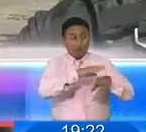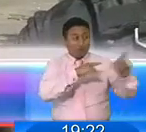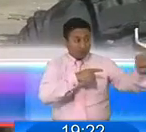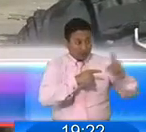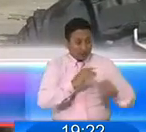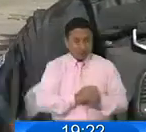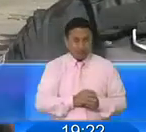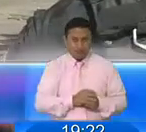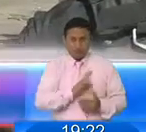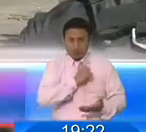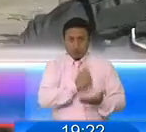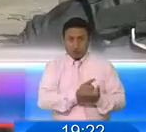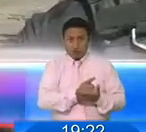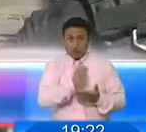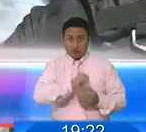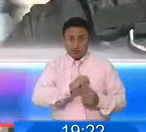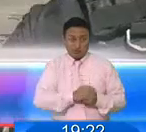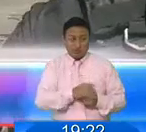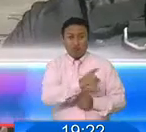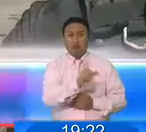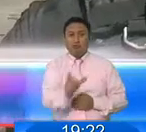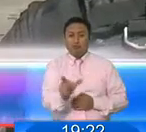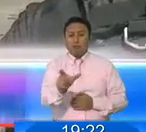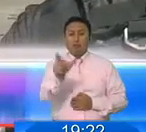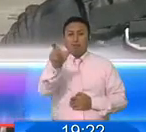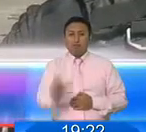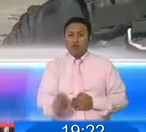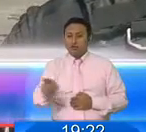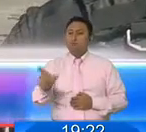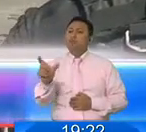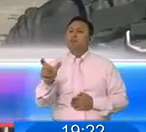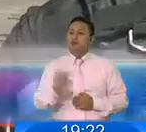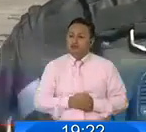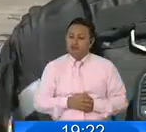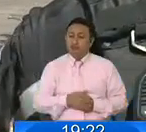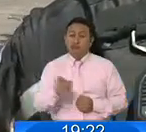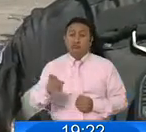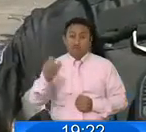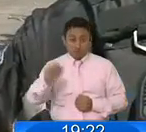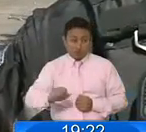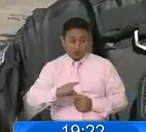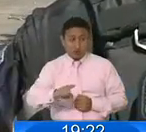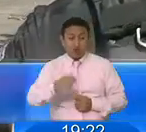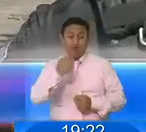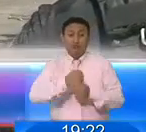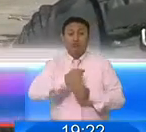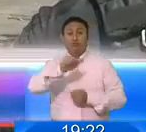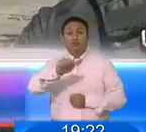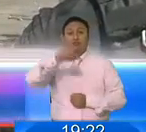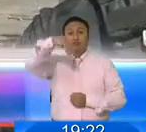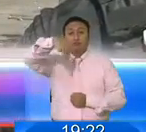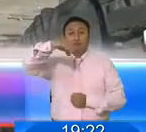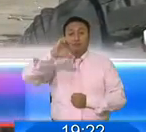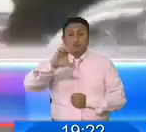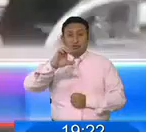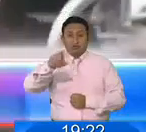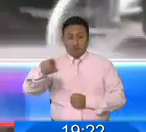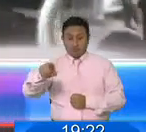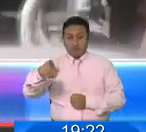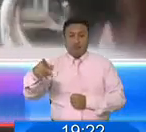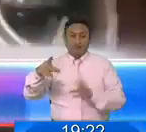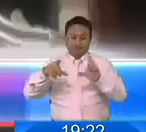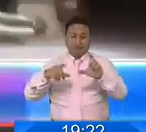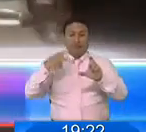y en efecto verificamos que las credenciales de este de esta persona perteneciente supuestamente a la mc no lo era